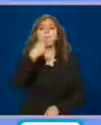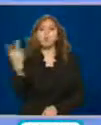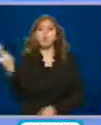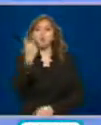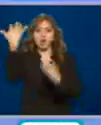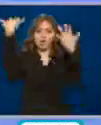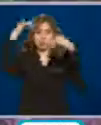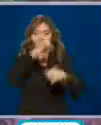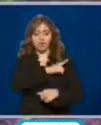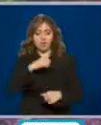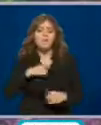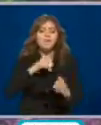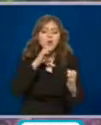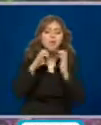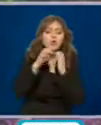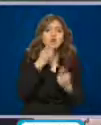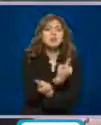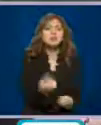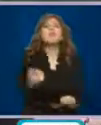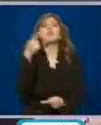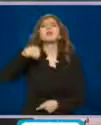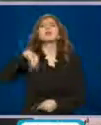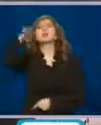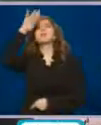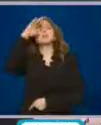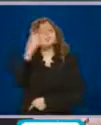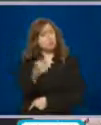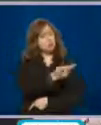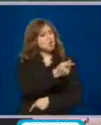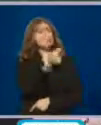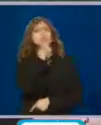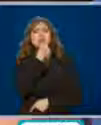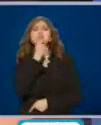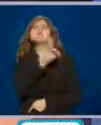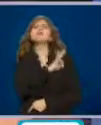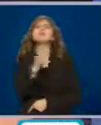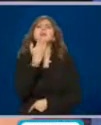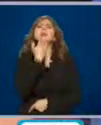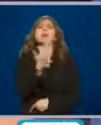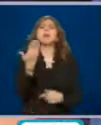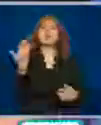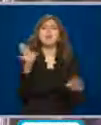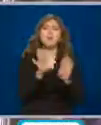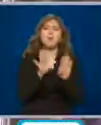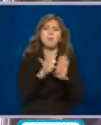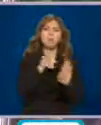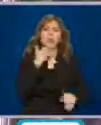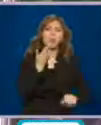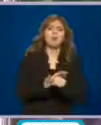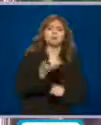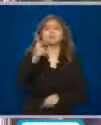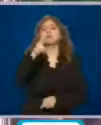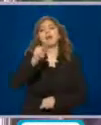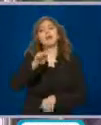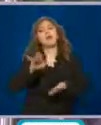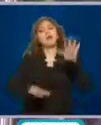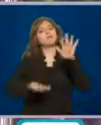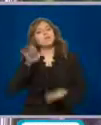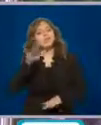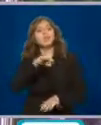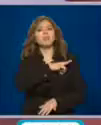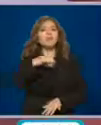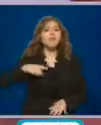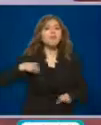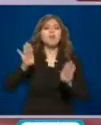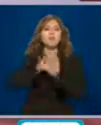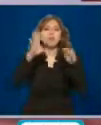son niños, seguramente se van a entender y se van a hacer amiguitos. No forzarlos. No forzarlos. ¿no? O sea, esto se va dando cuando tenemos una relación con cualquier persona, necesitamos tener